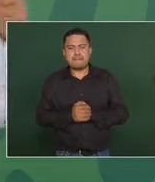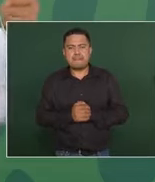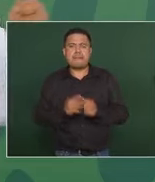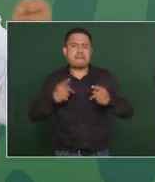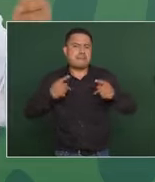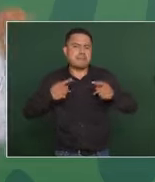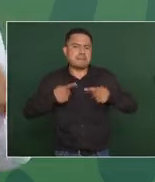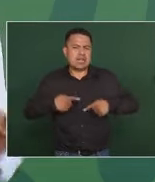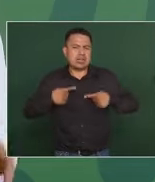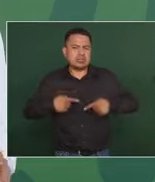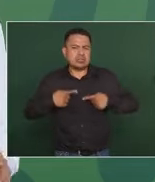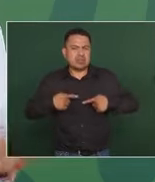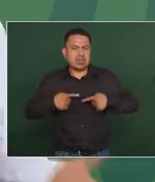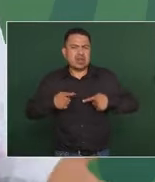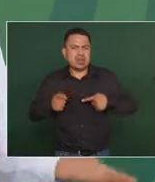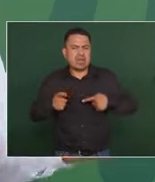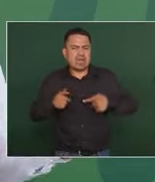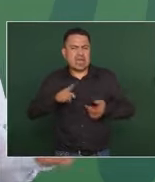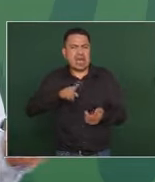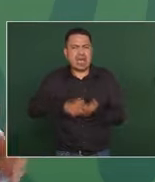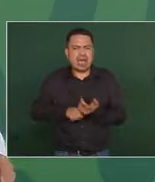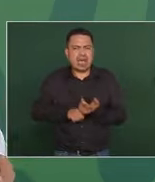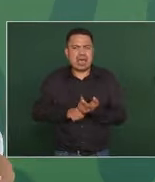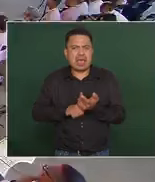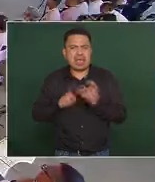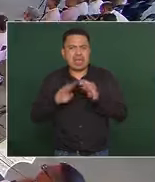seres humanos los delincuentes? Claro.